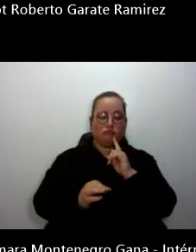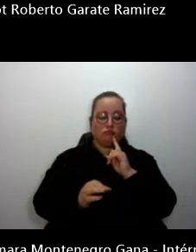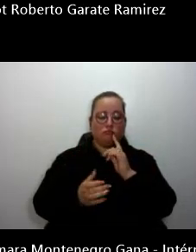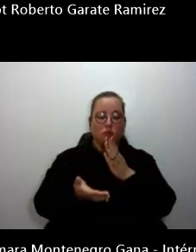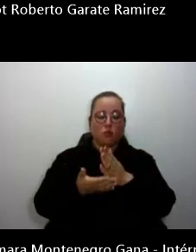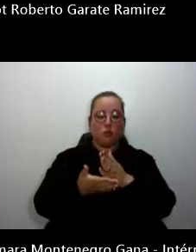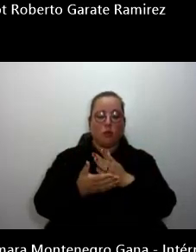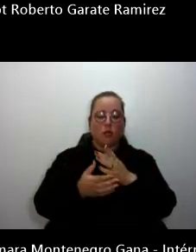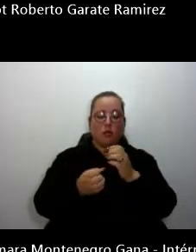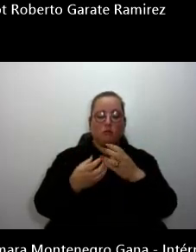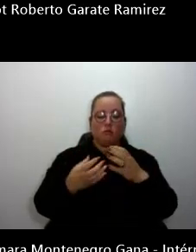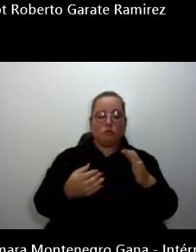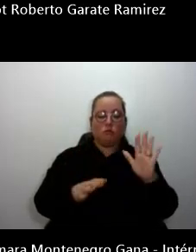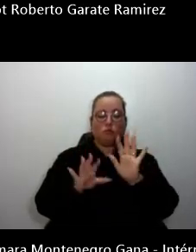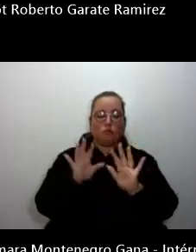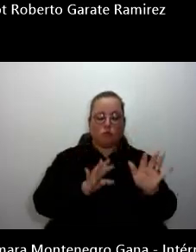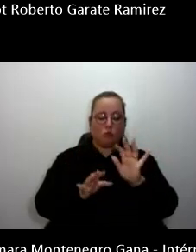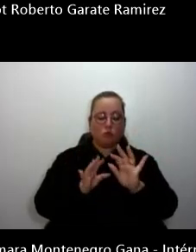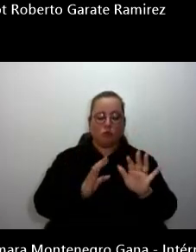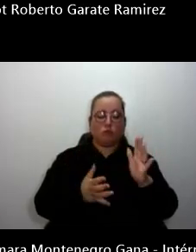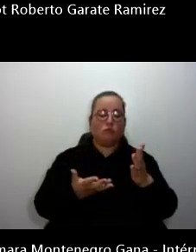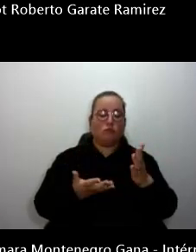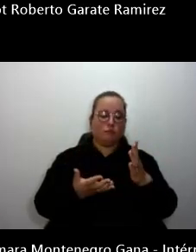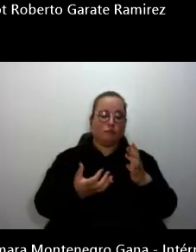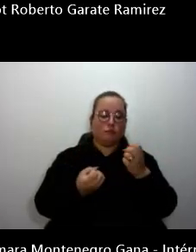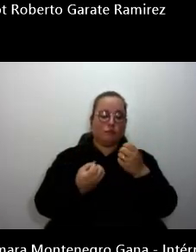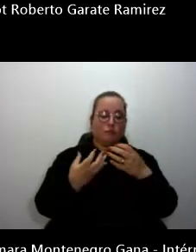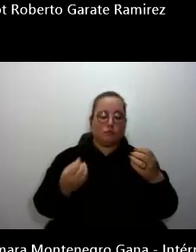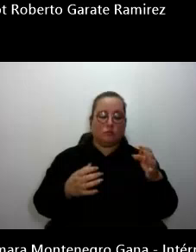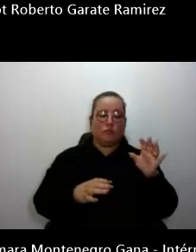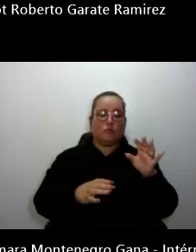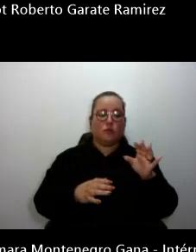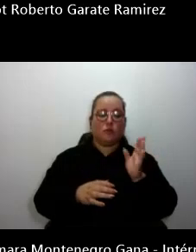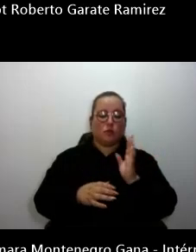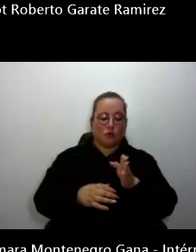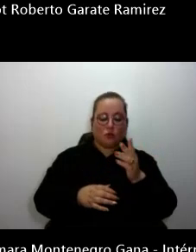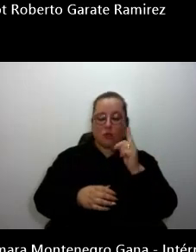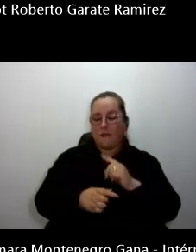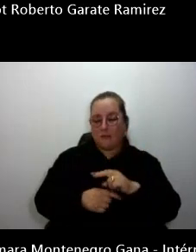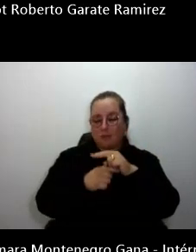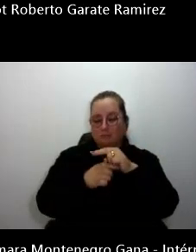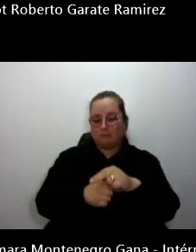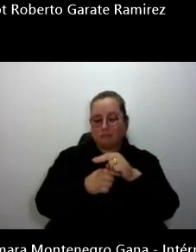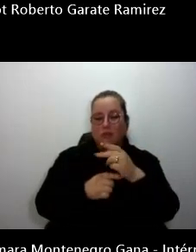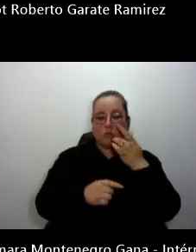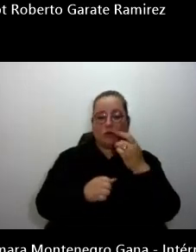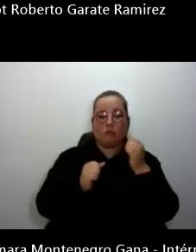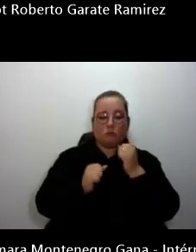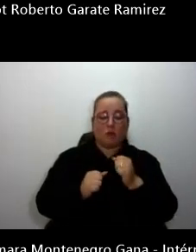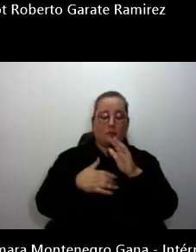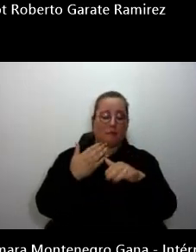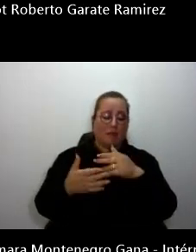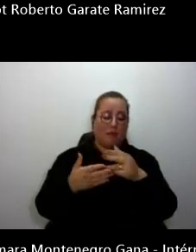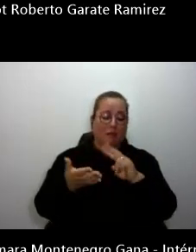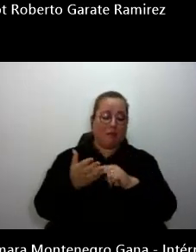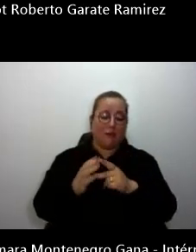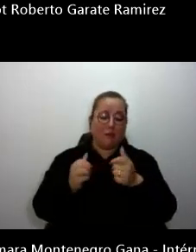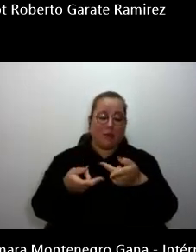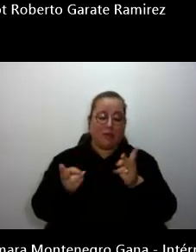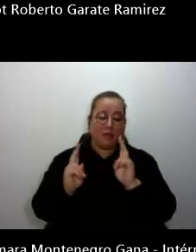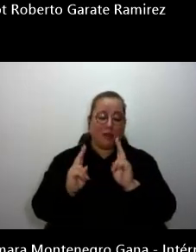mucho cuidado, ¿cierto?, y mucho seguimiento a estos casos, porque también pueden ser una eventual vulneración de derechos, y